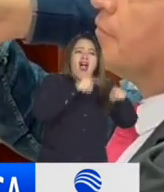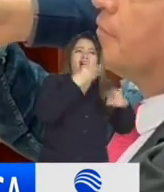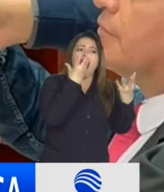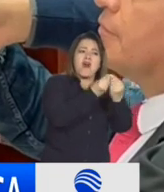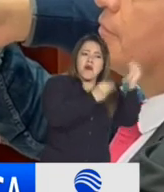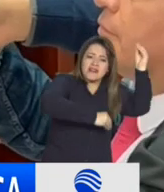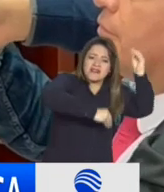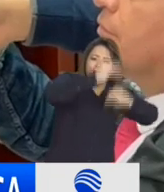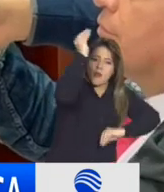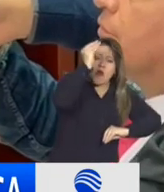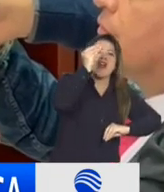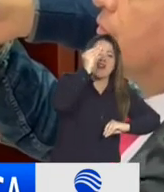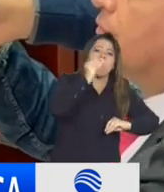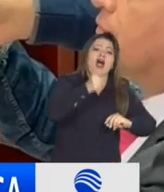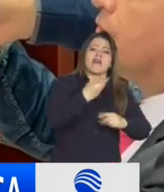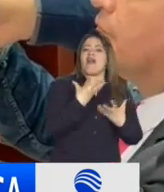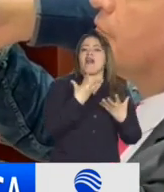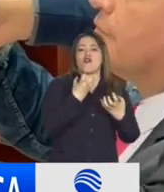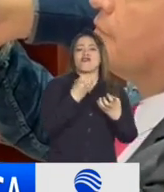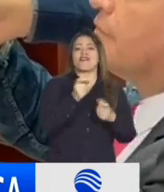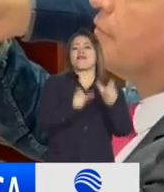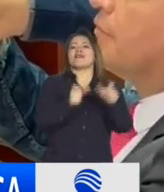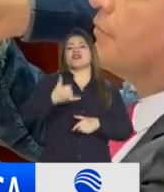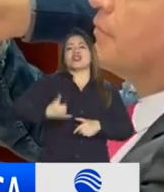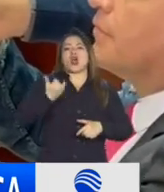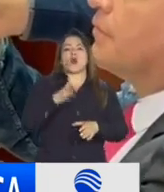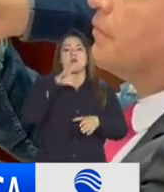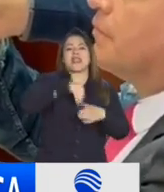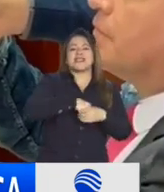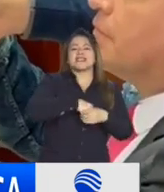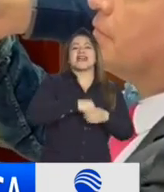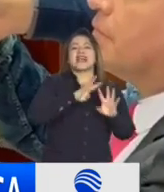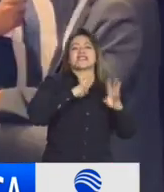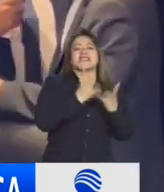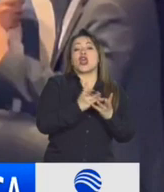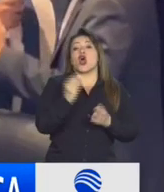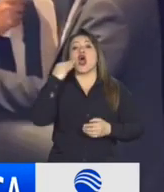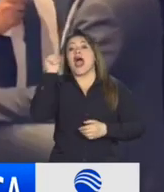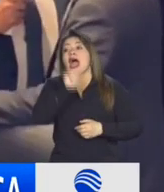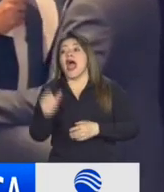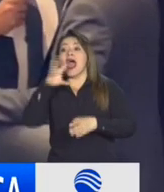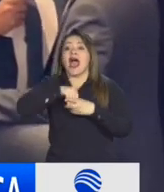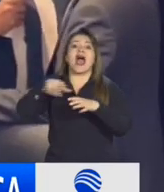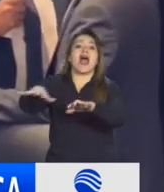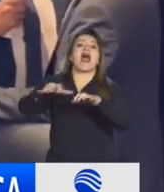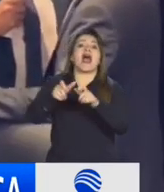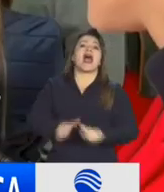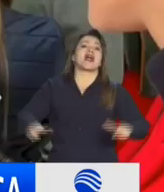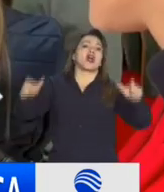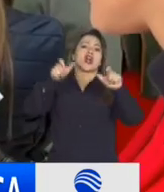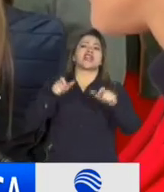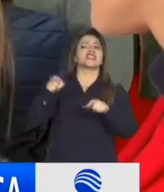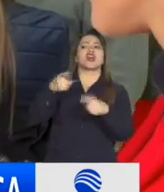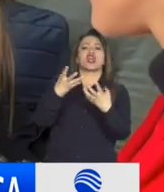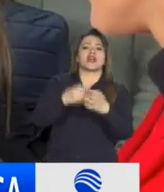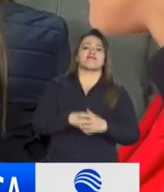quiere que los jóvenes lleguen al Senado a los 25 años, que no quieren que las mujeres lleguen al Congreso. De inmediato rechazaron este argumento. No,